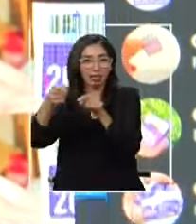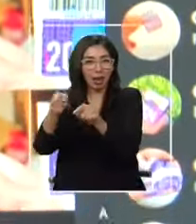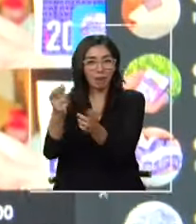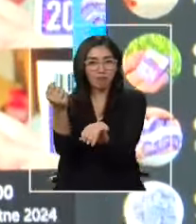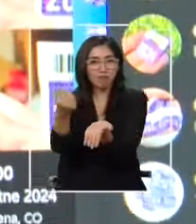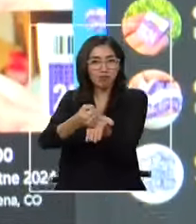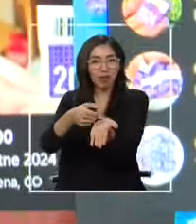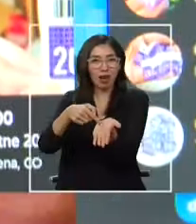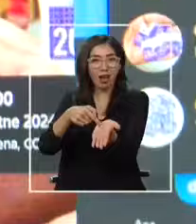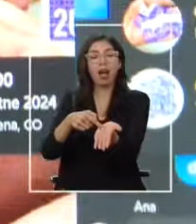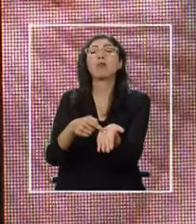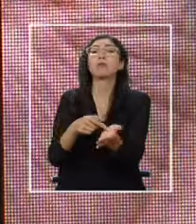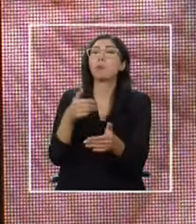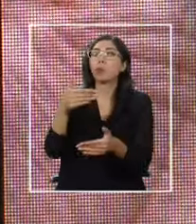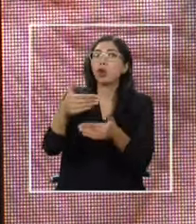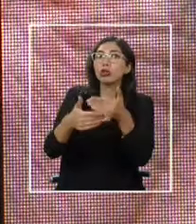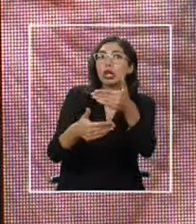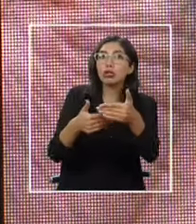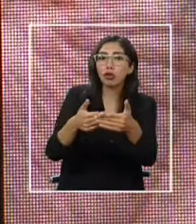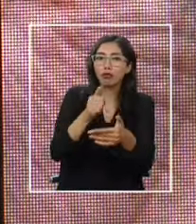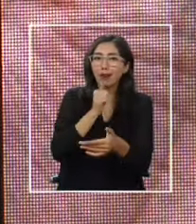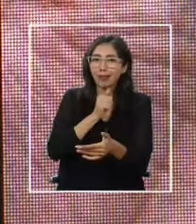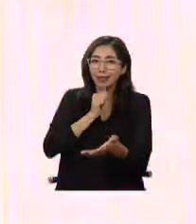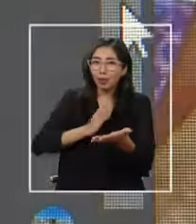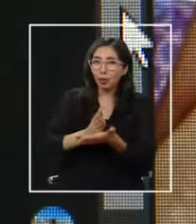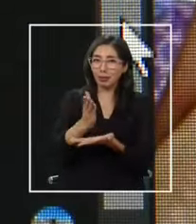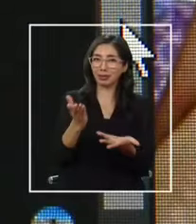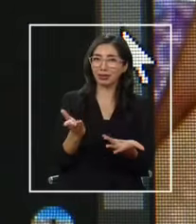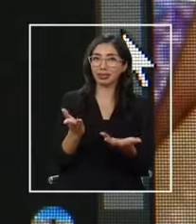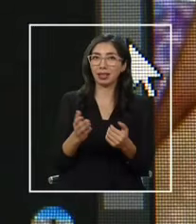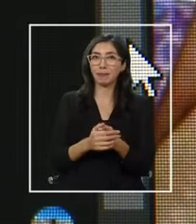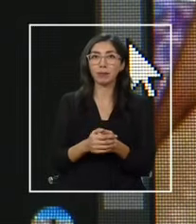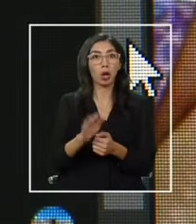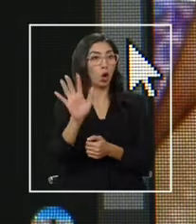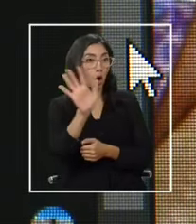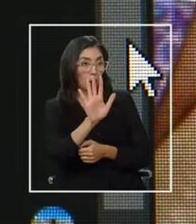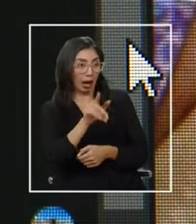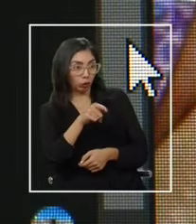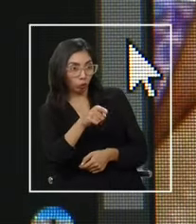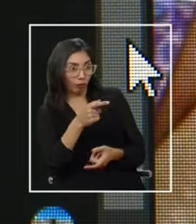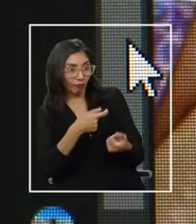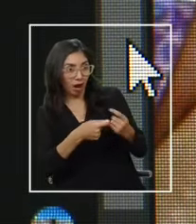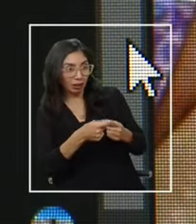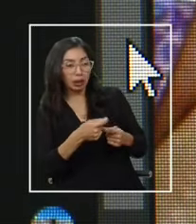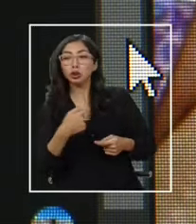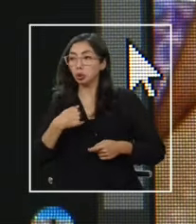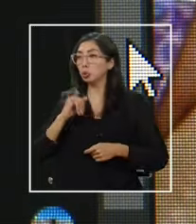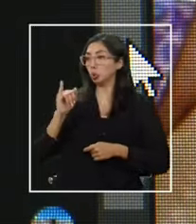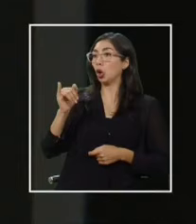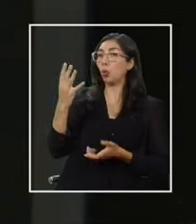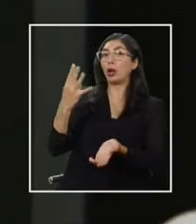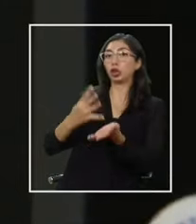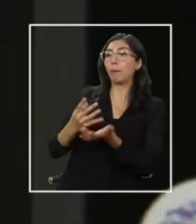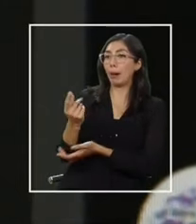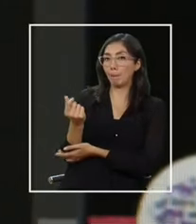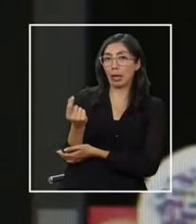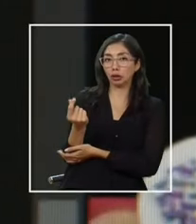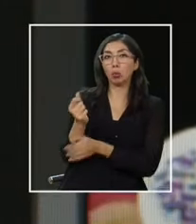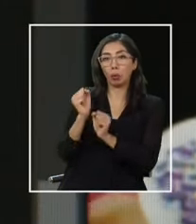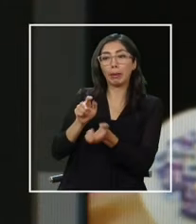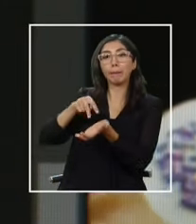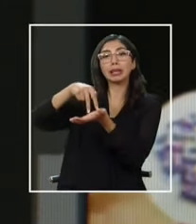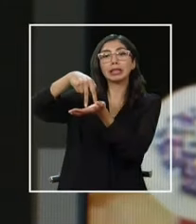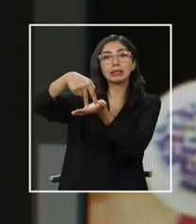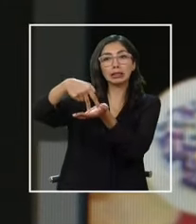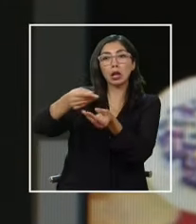que el proceso de revalidación aún no comienza. Hola, ¿sigue disponible? Lo vendo a 4.000. Tenemos entregas